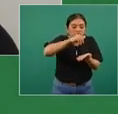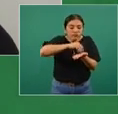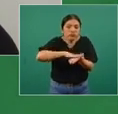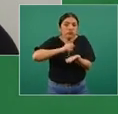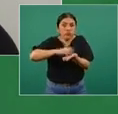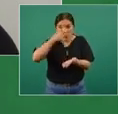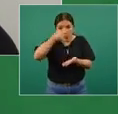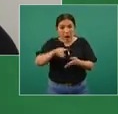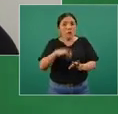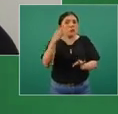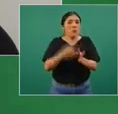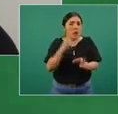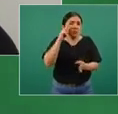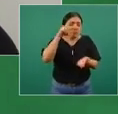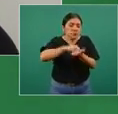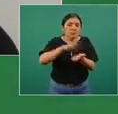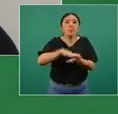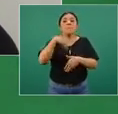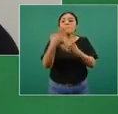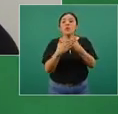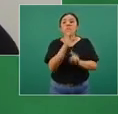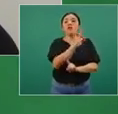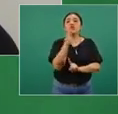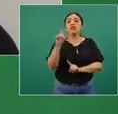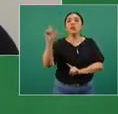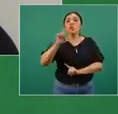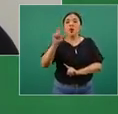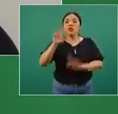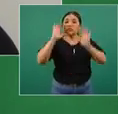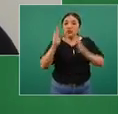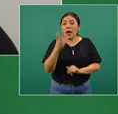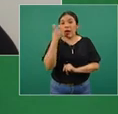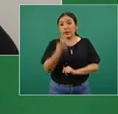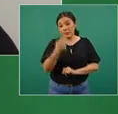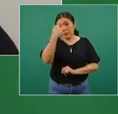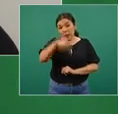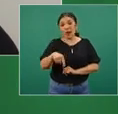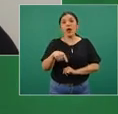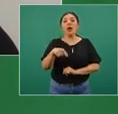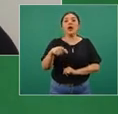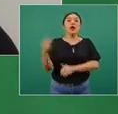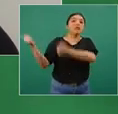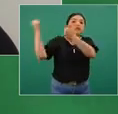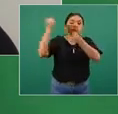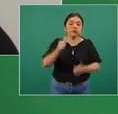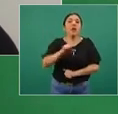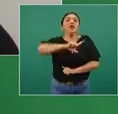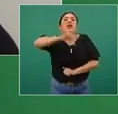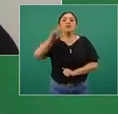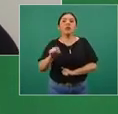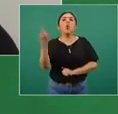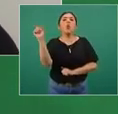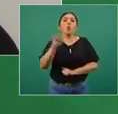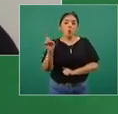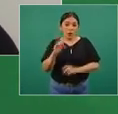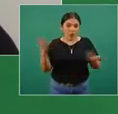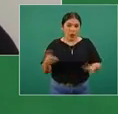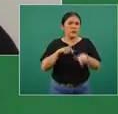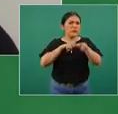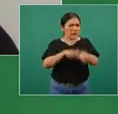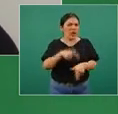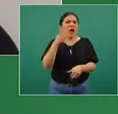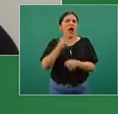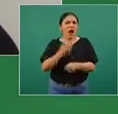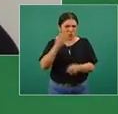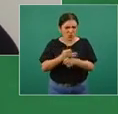para poder confirmar en siguientes fechas precisamente envíos posteriores, ¿no? Entonces,